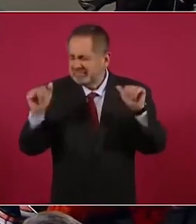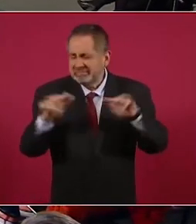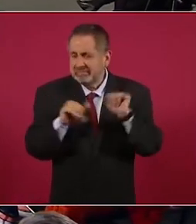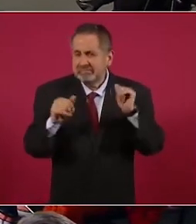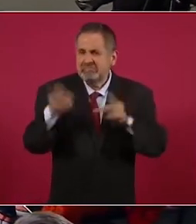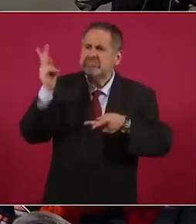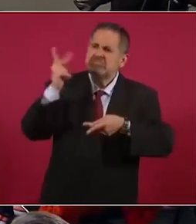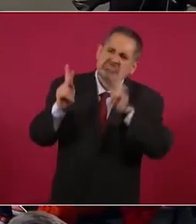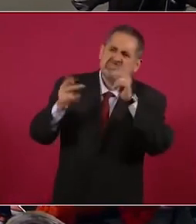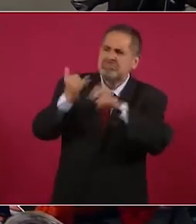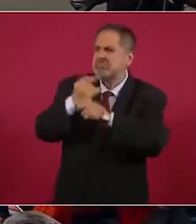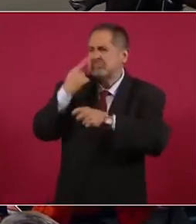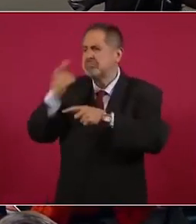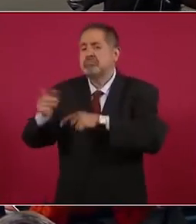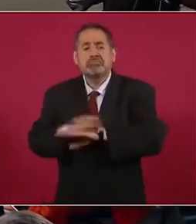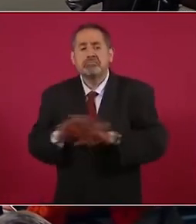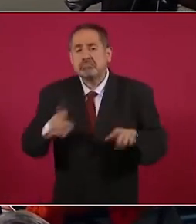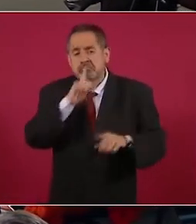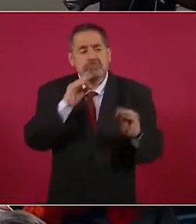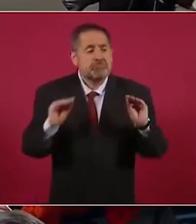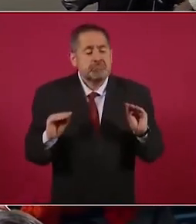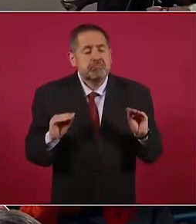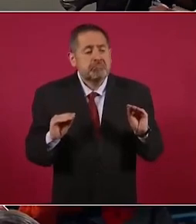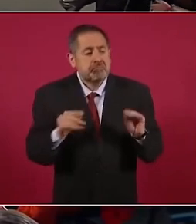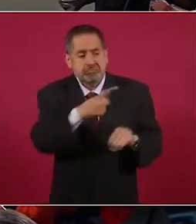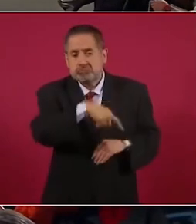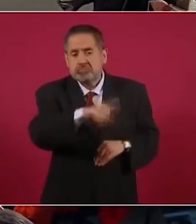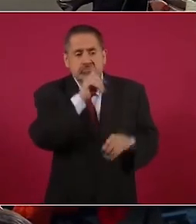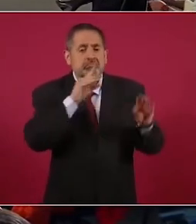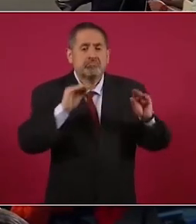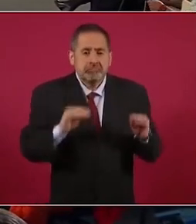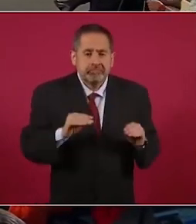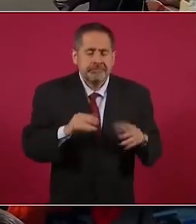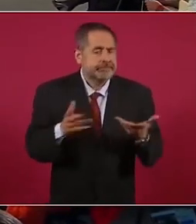se opuso. Incluso los permisos